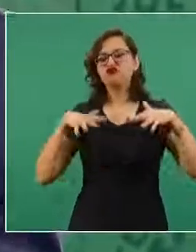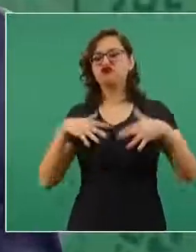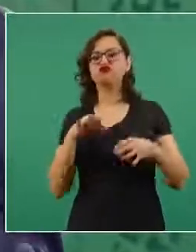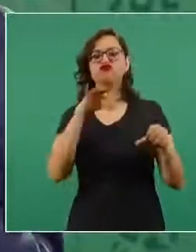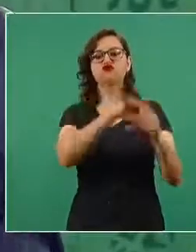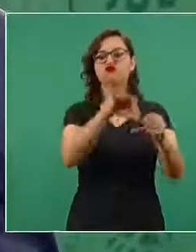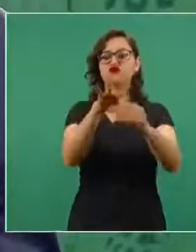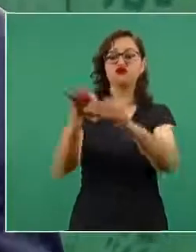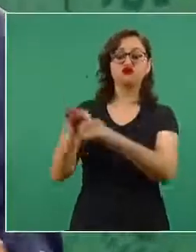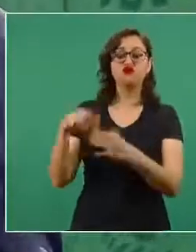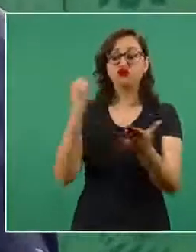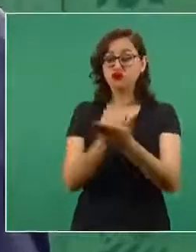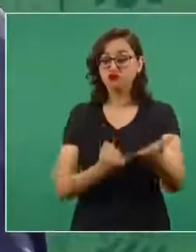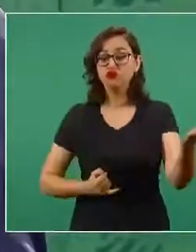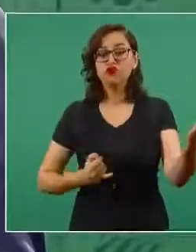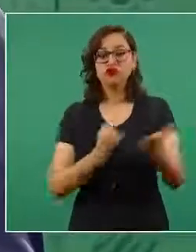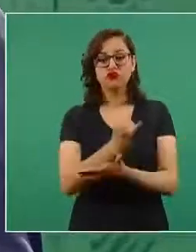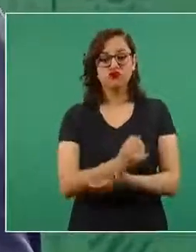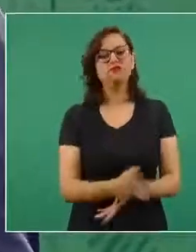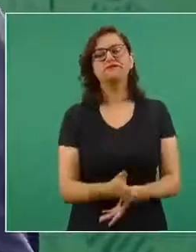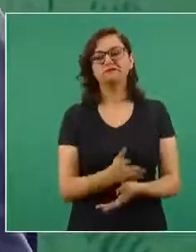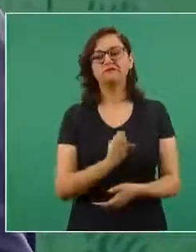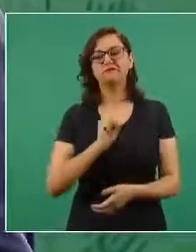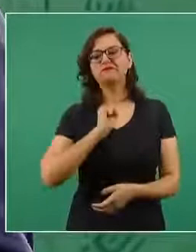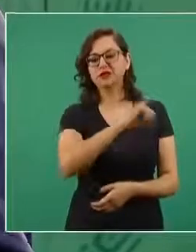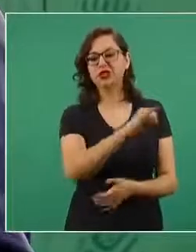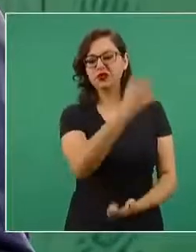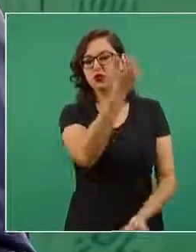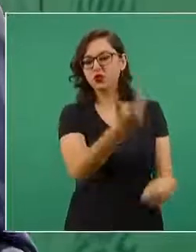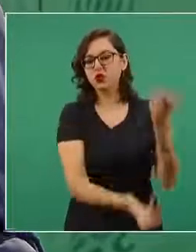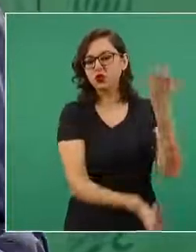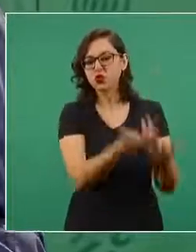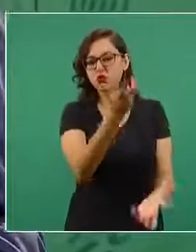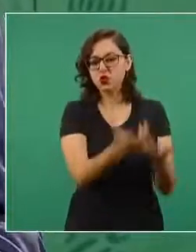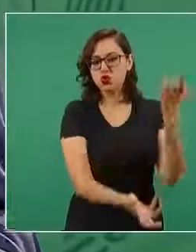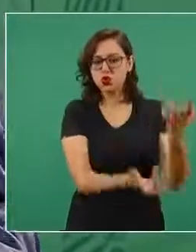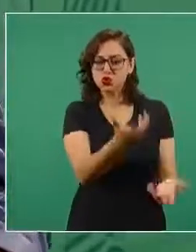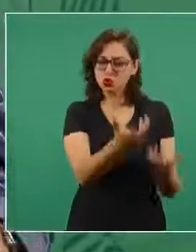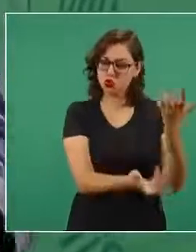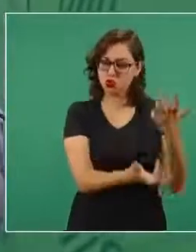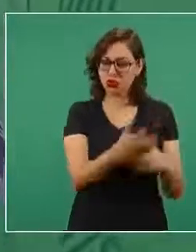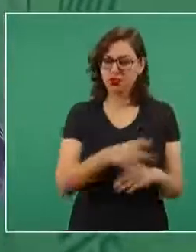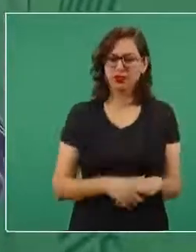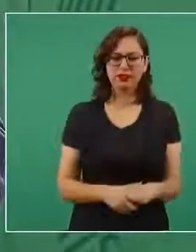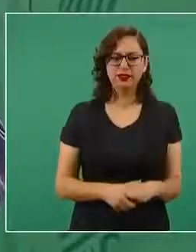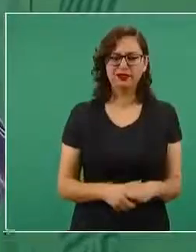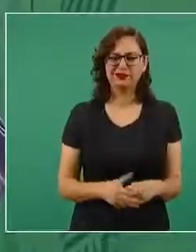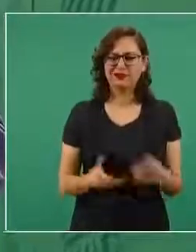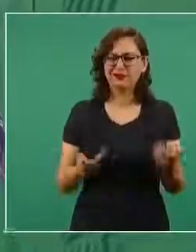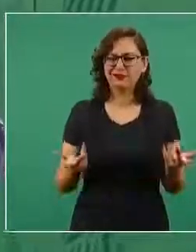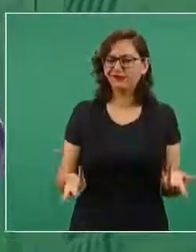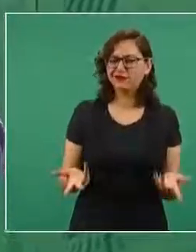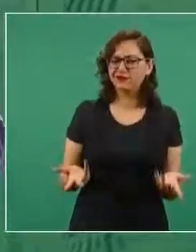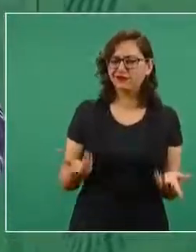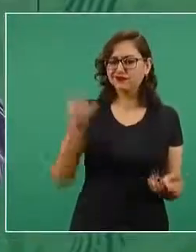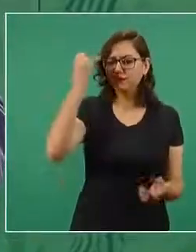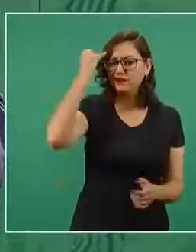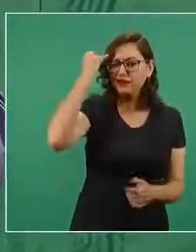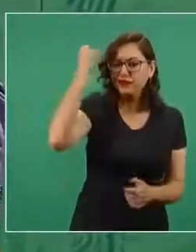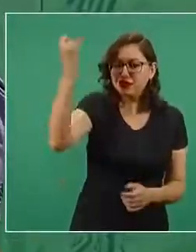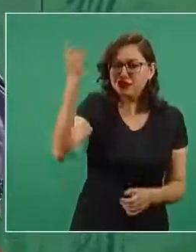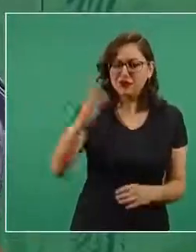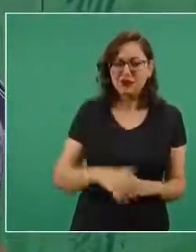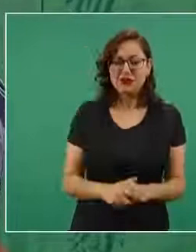el acuerdo para quemar las boletas. Entonces, imagínense lo que nos